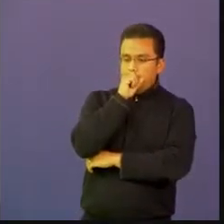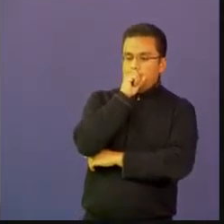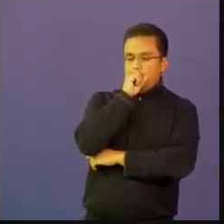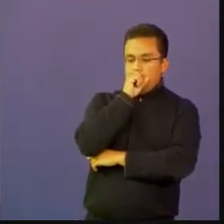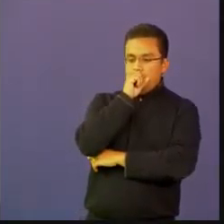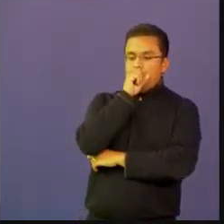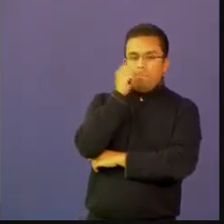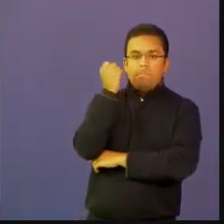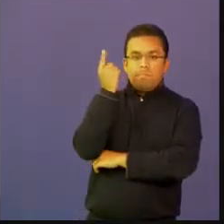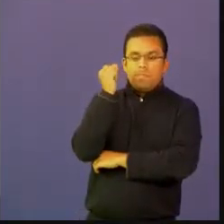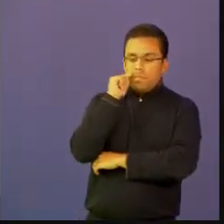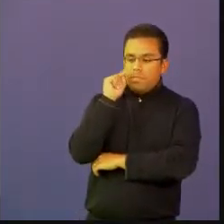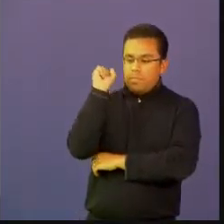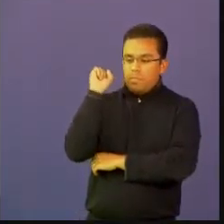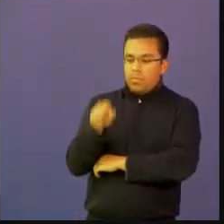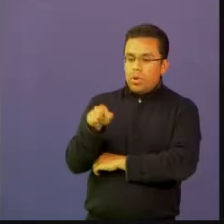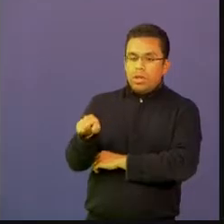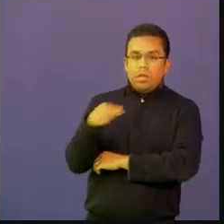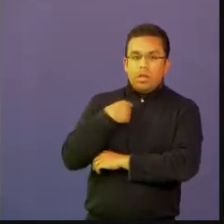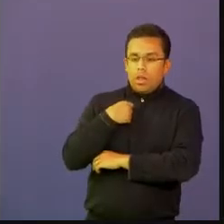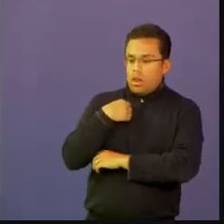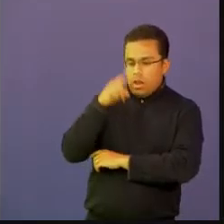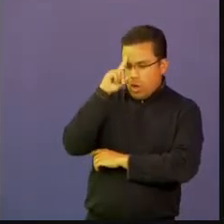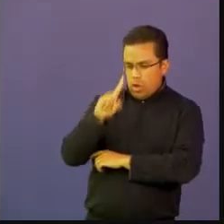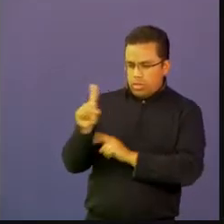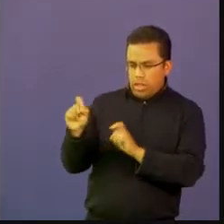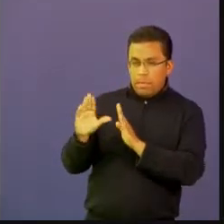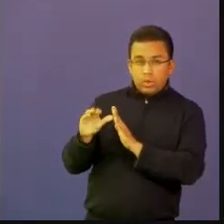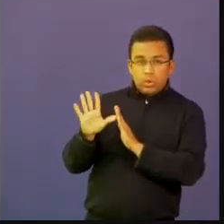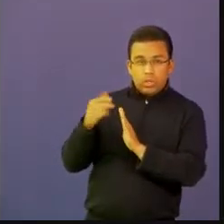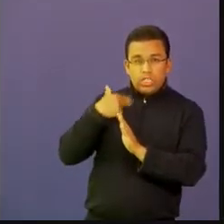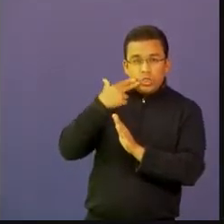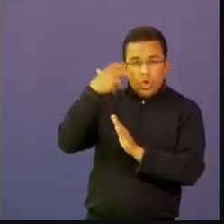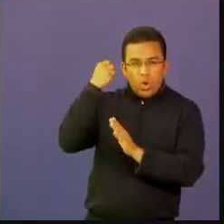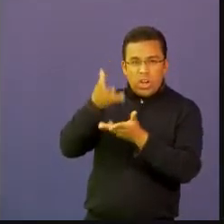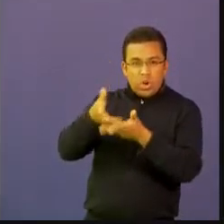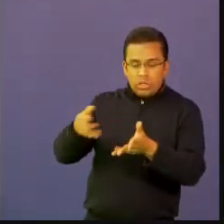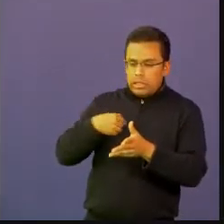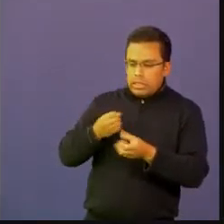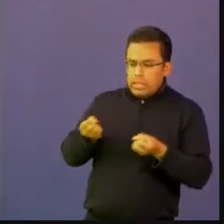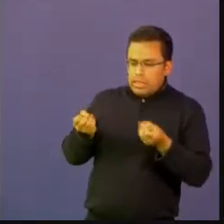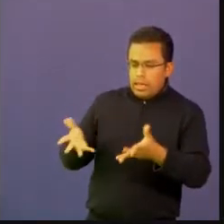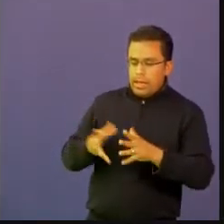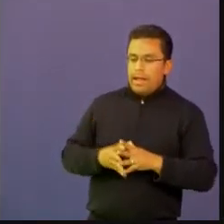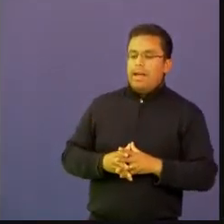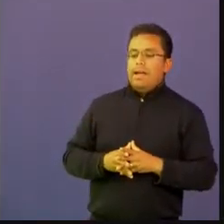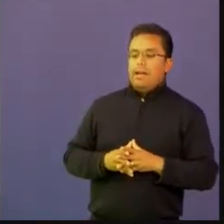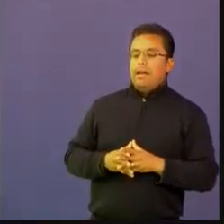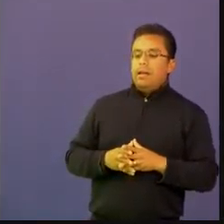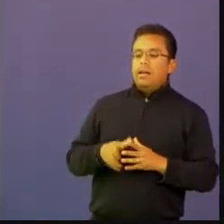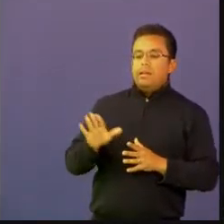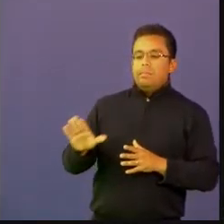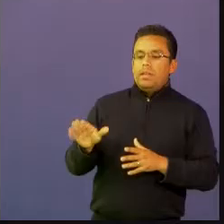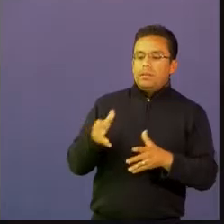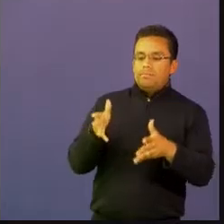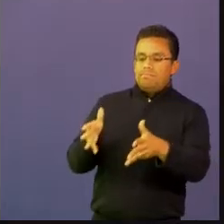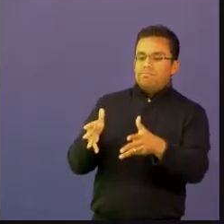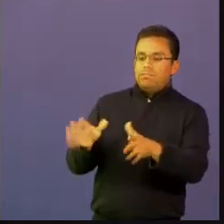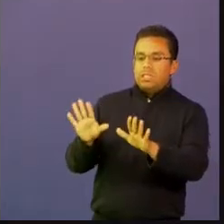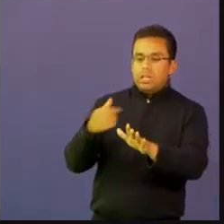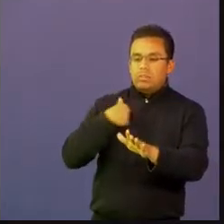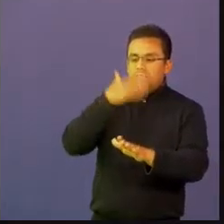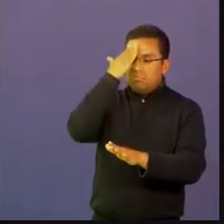el punto de entrada o el escenario perfecto para pensar cómo enseñar a este estudiante